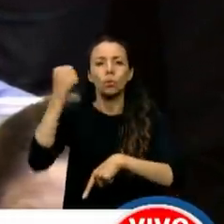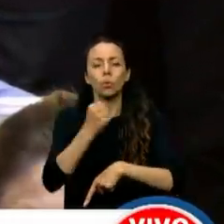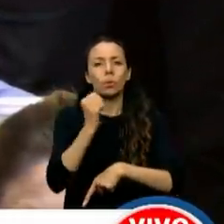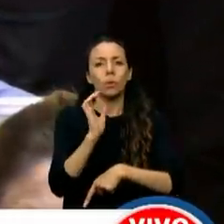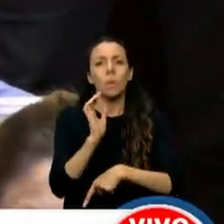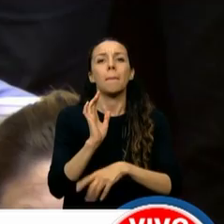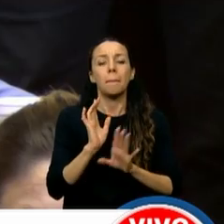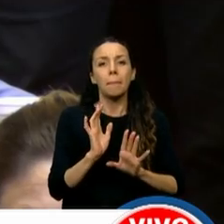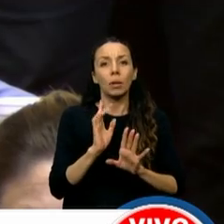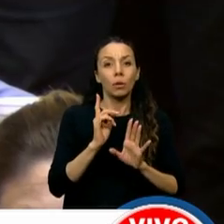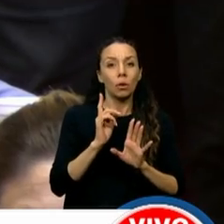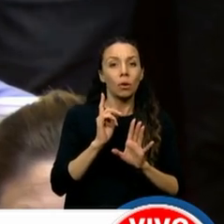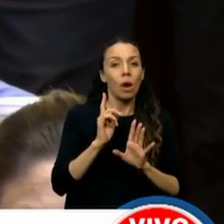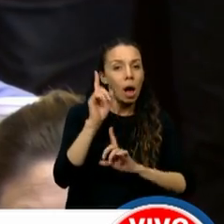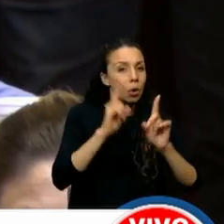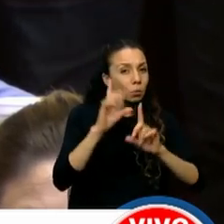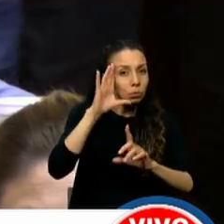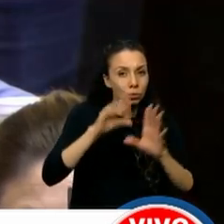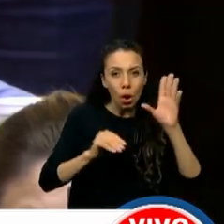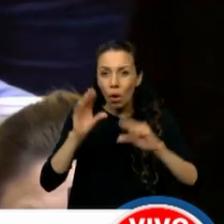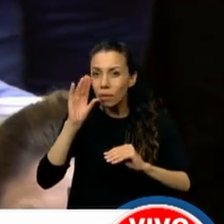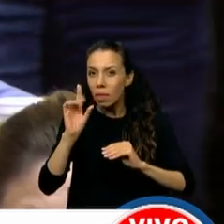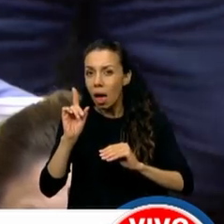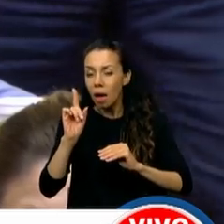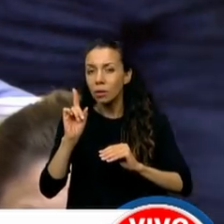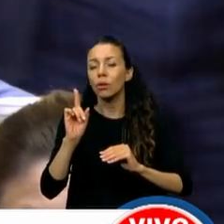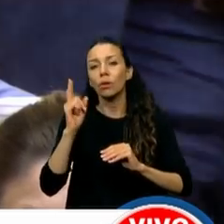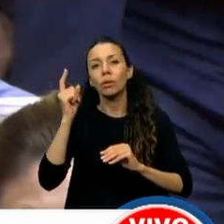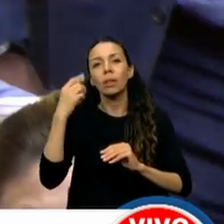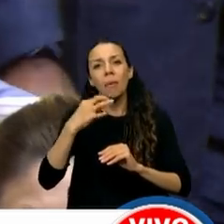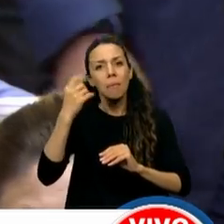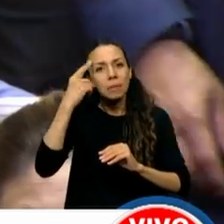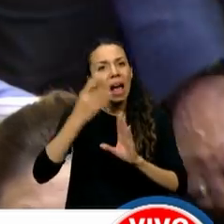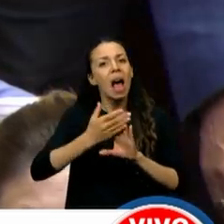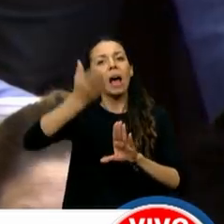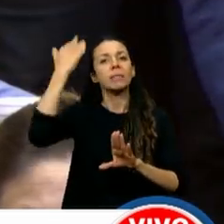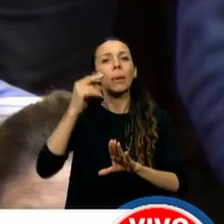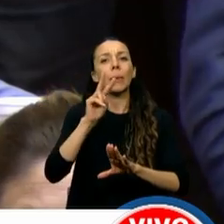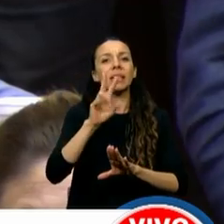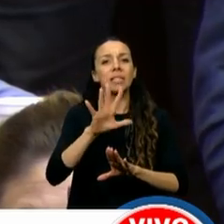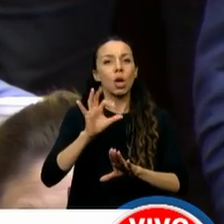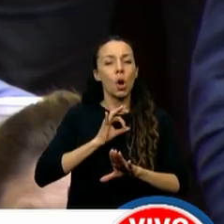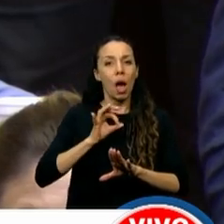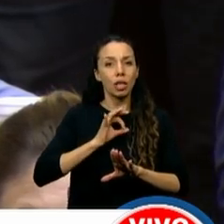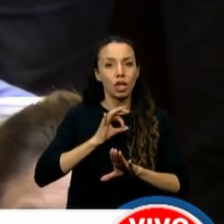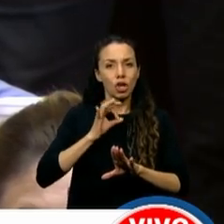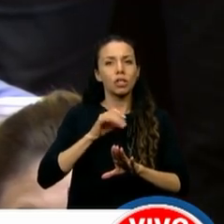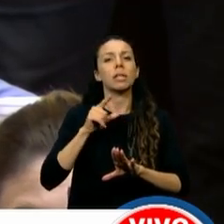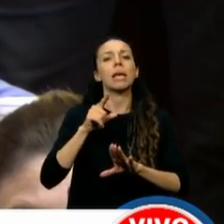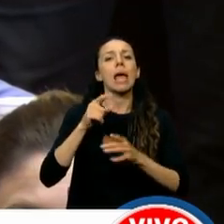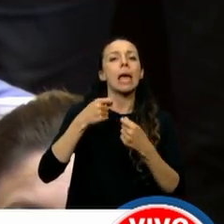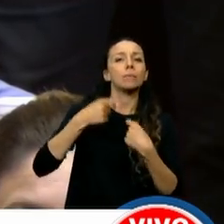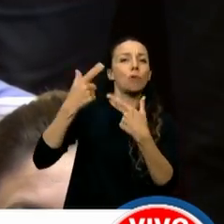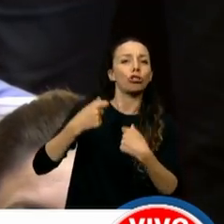han omitido pensar que hace 25 años ese esfuerzo nacional esas exportaciones